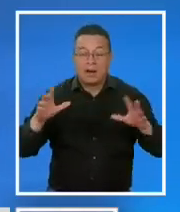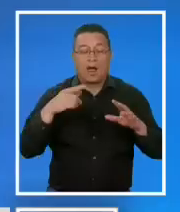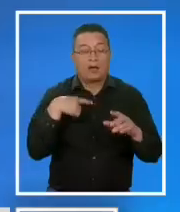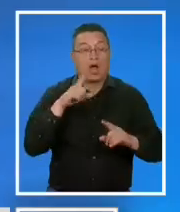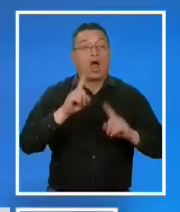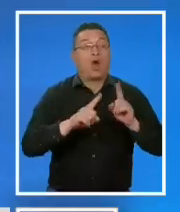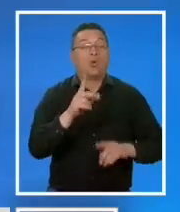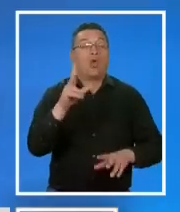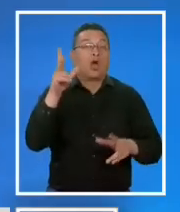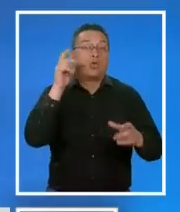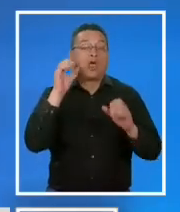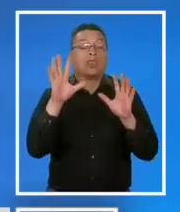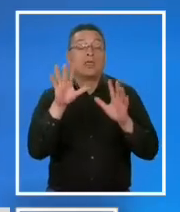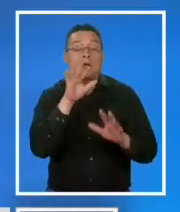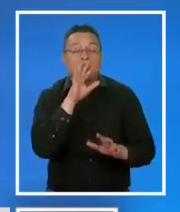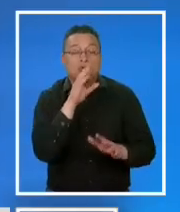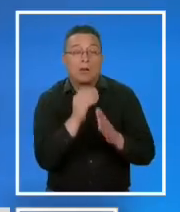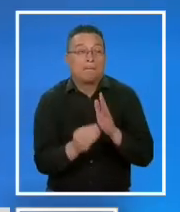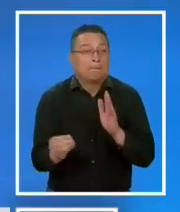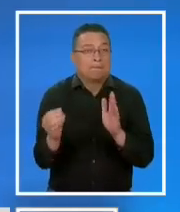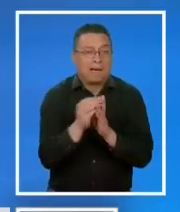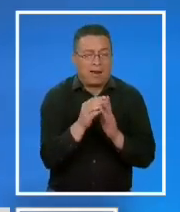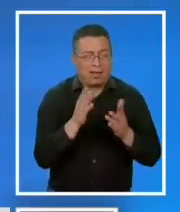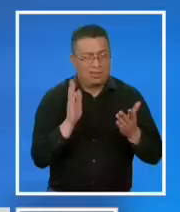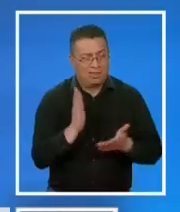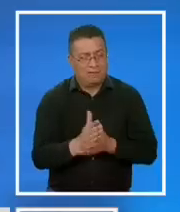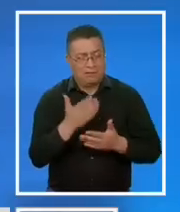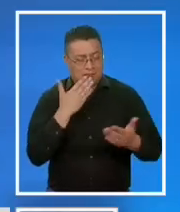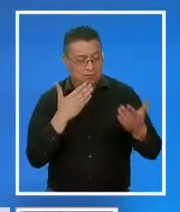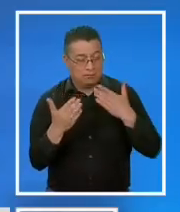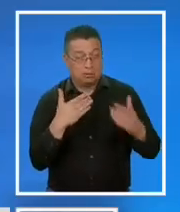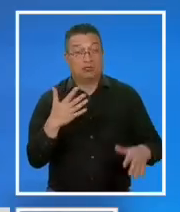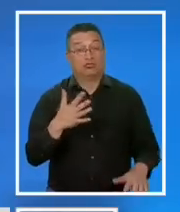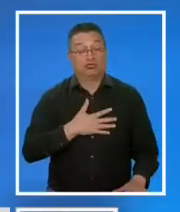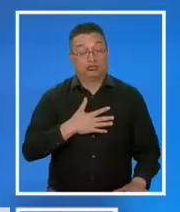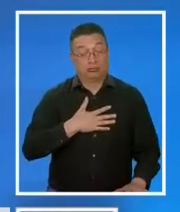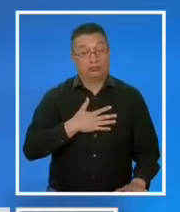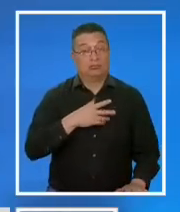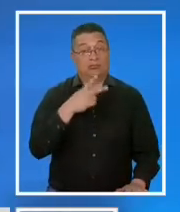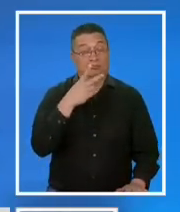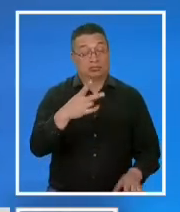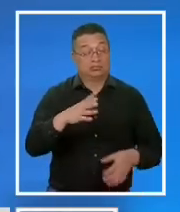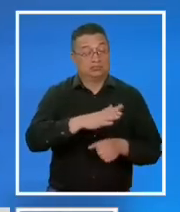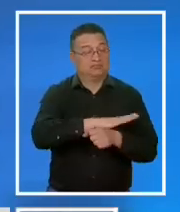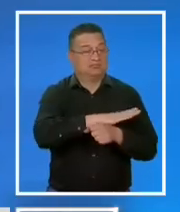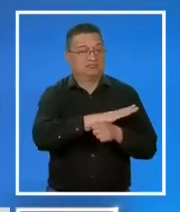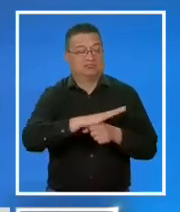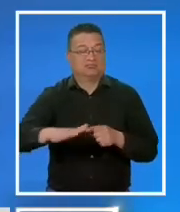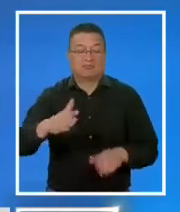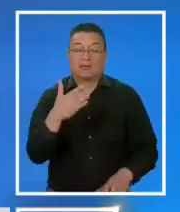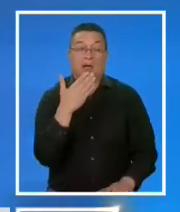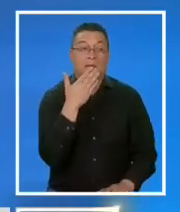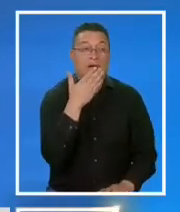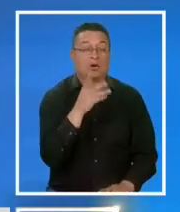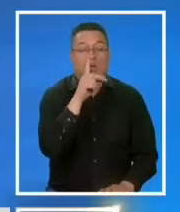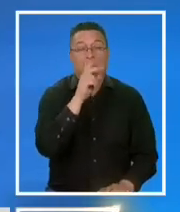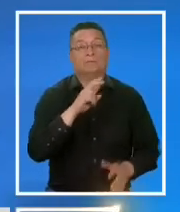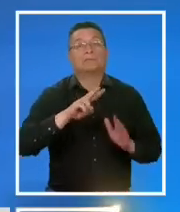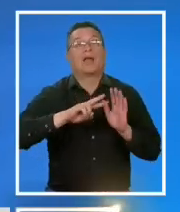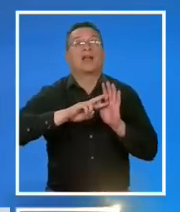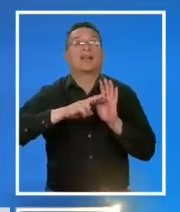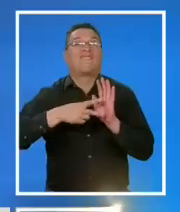escuchan diez minutos bueno que escuchen más Ahora yo por mí eliminaría el paso por el o sea como una reforma